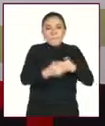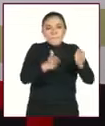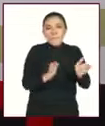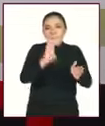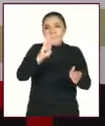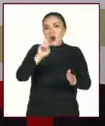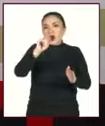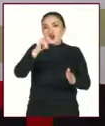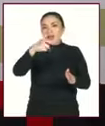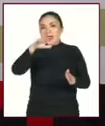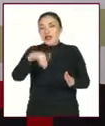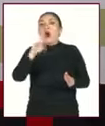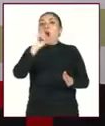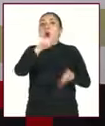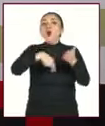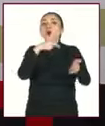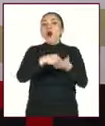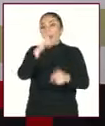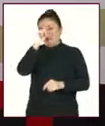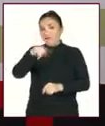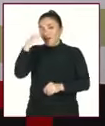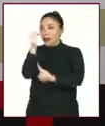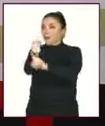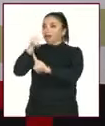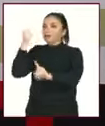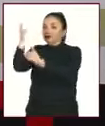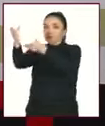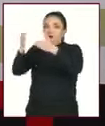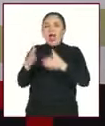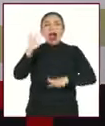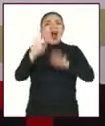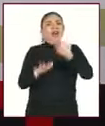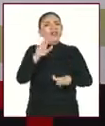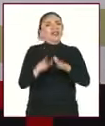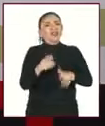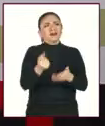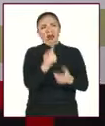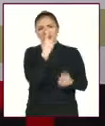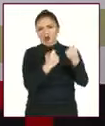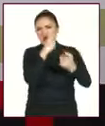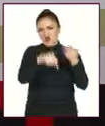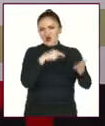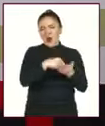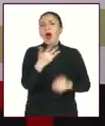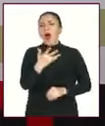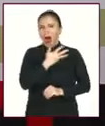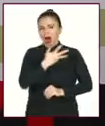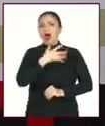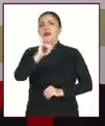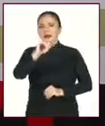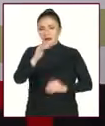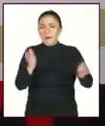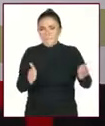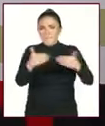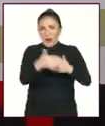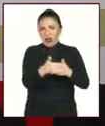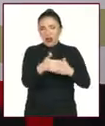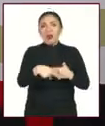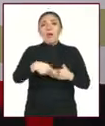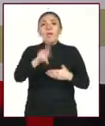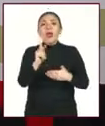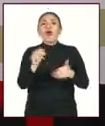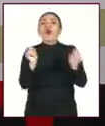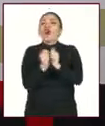tener acceso fácil. Muchas veces en algunos lugares sí hay este tipo de botiquines, pero están bajo